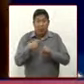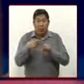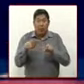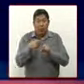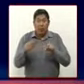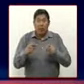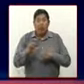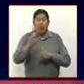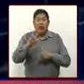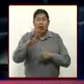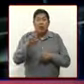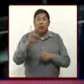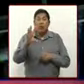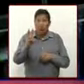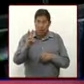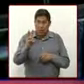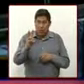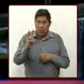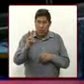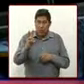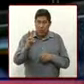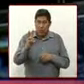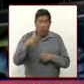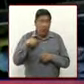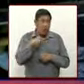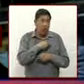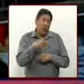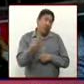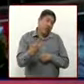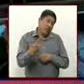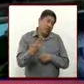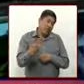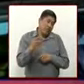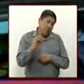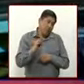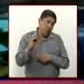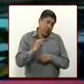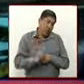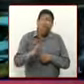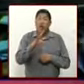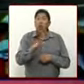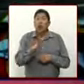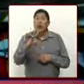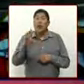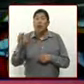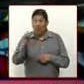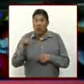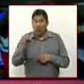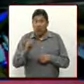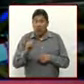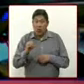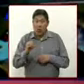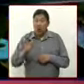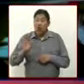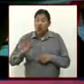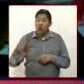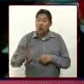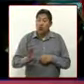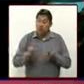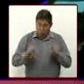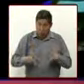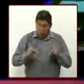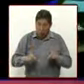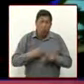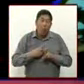en la región es 3,6 y nosotros estamos en 3. El 97% paga de manera puntual. Entonces, hay